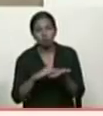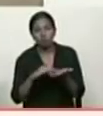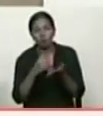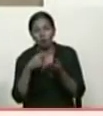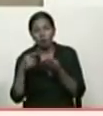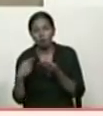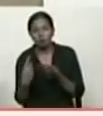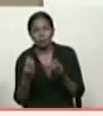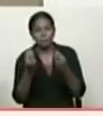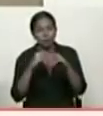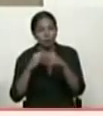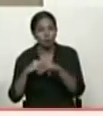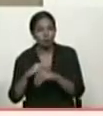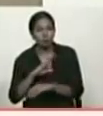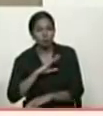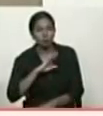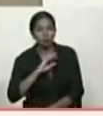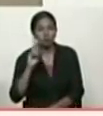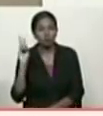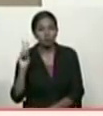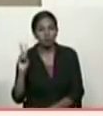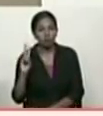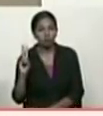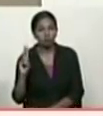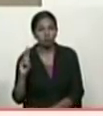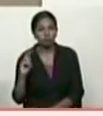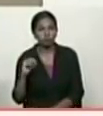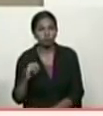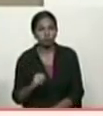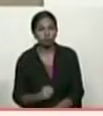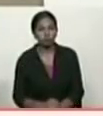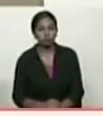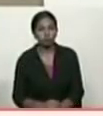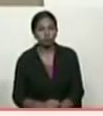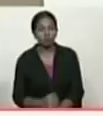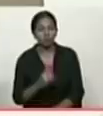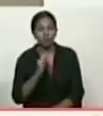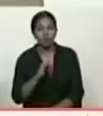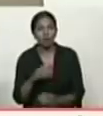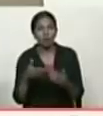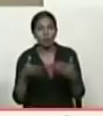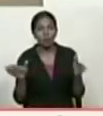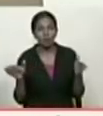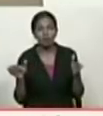los venezolanos y que en cualquier momento ese mecanismo va a abrir un camino